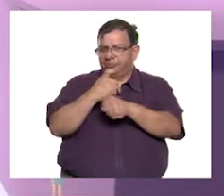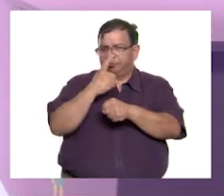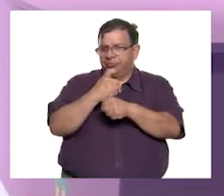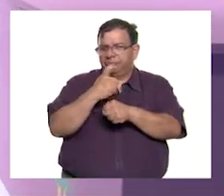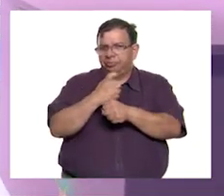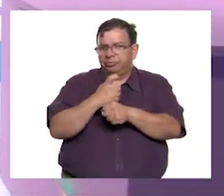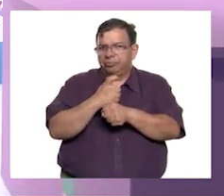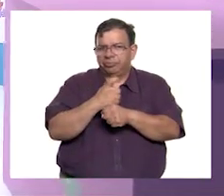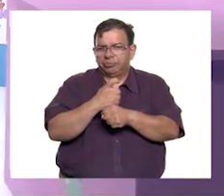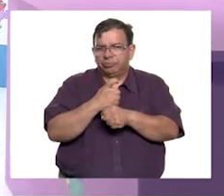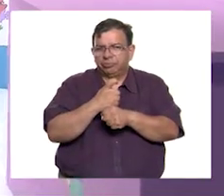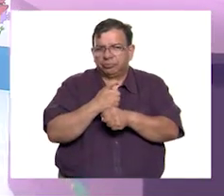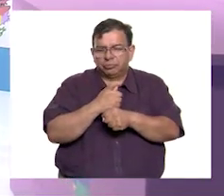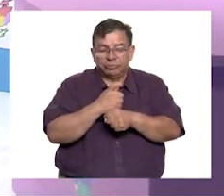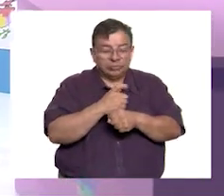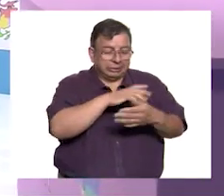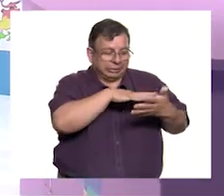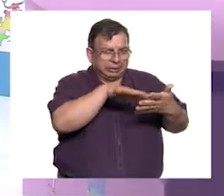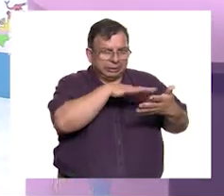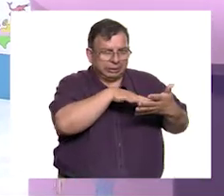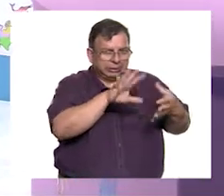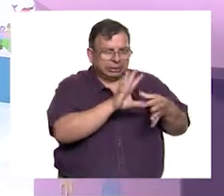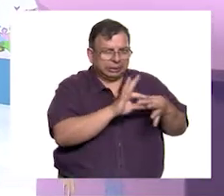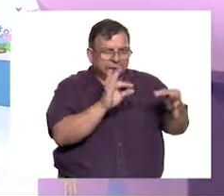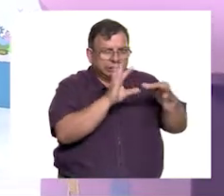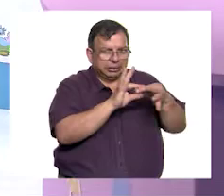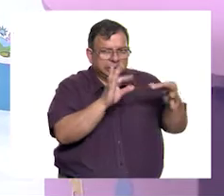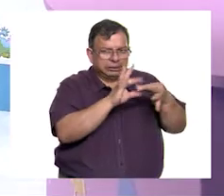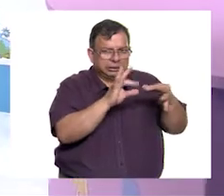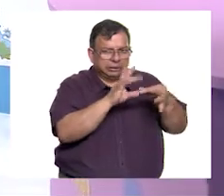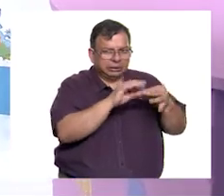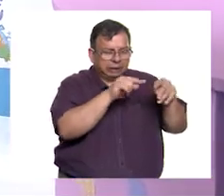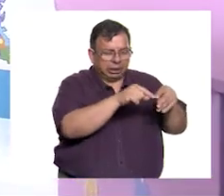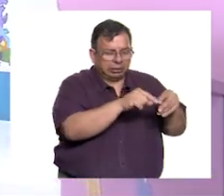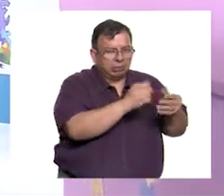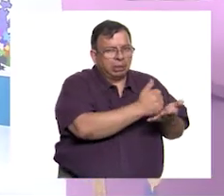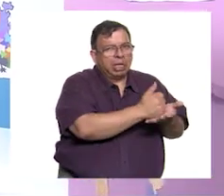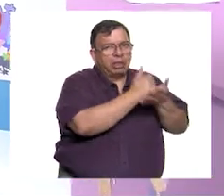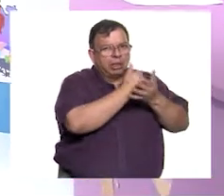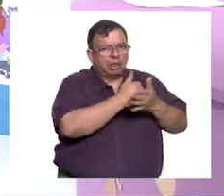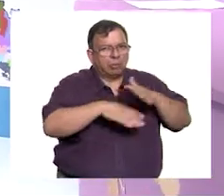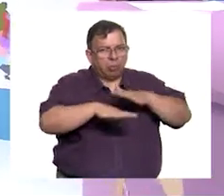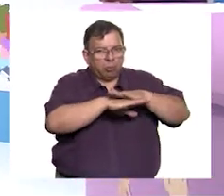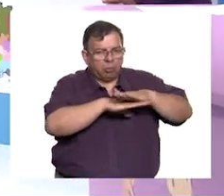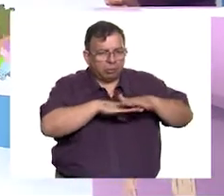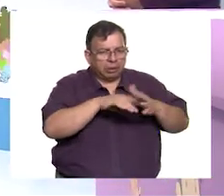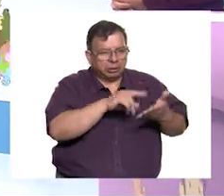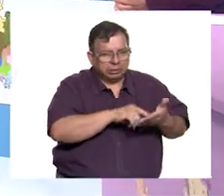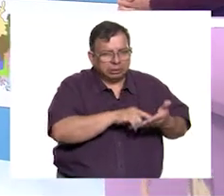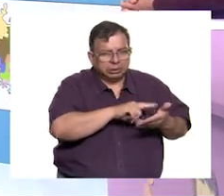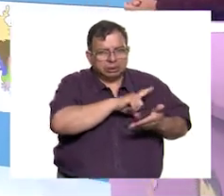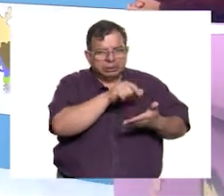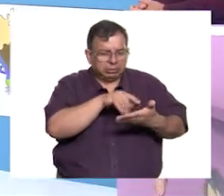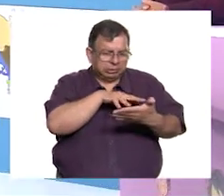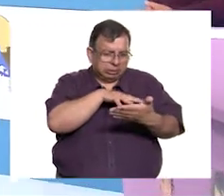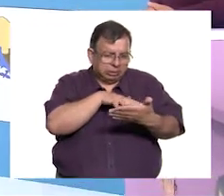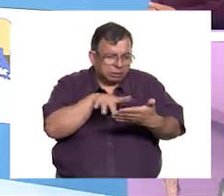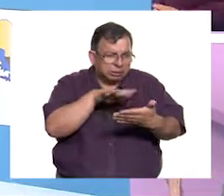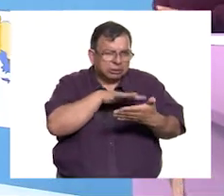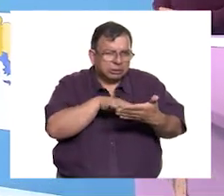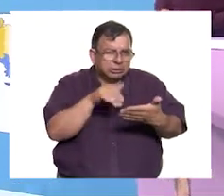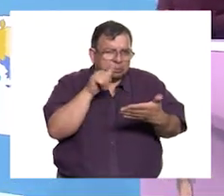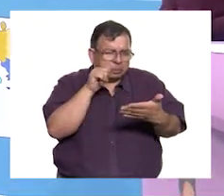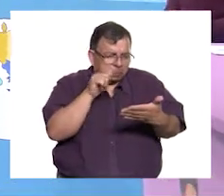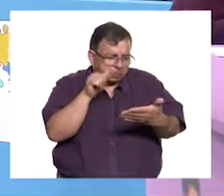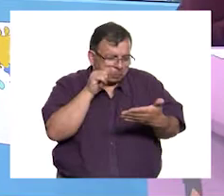a seleccionar el texto o los textos que vamos a tomar como base. Después, vamos a leer con atención